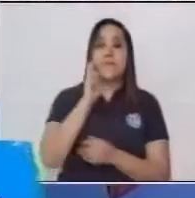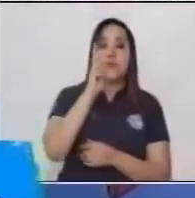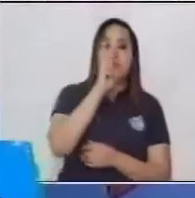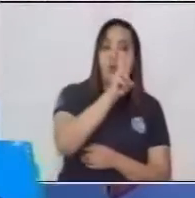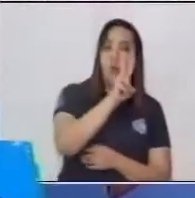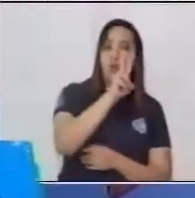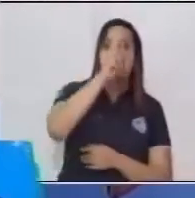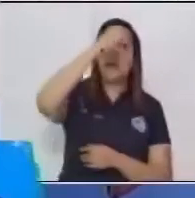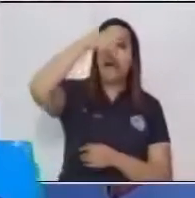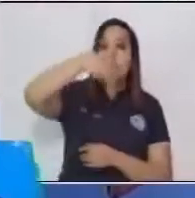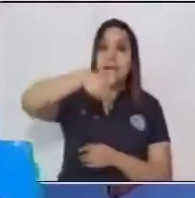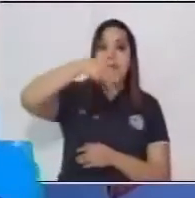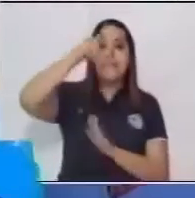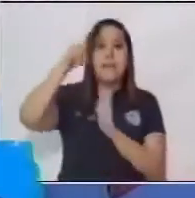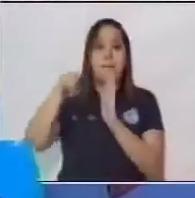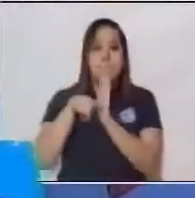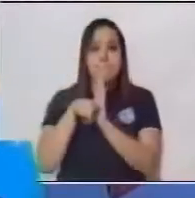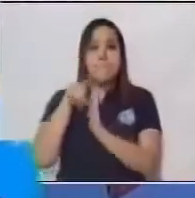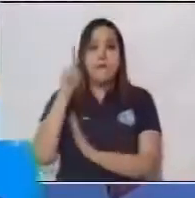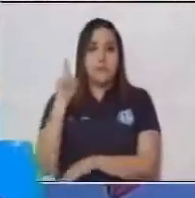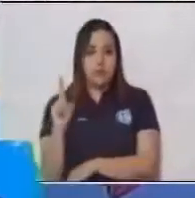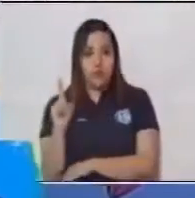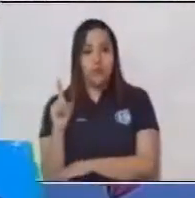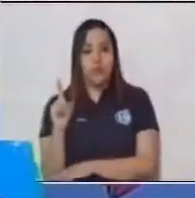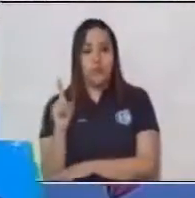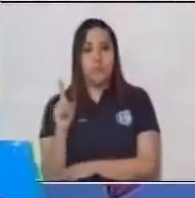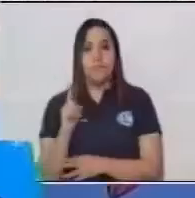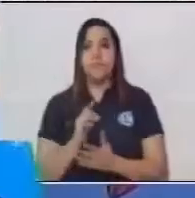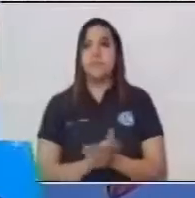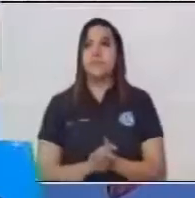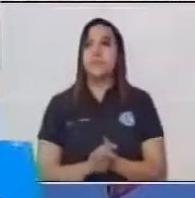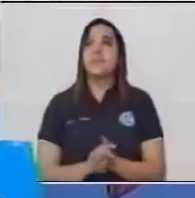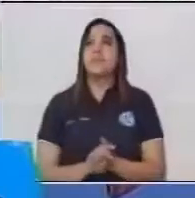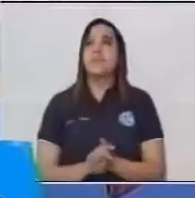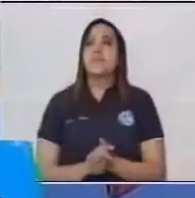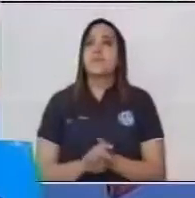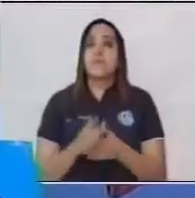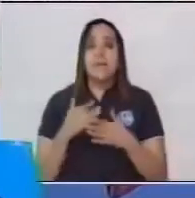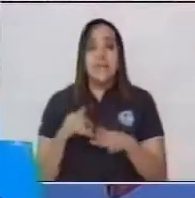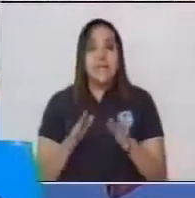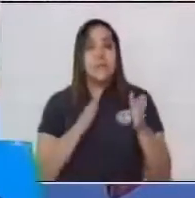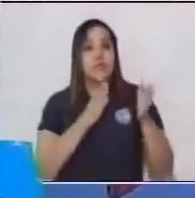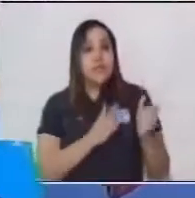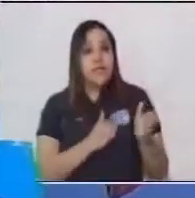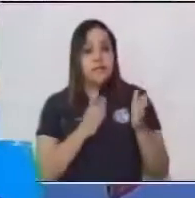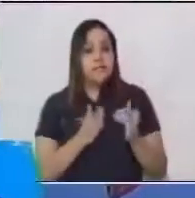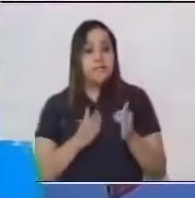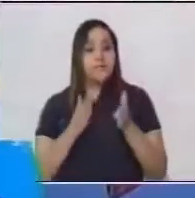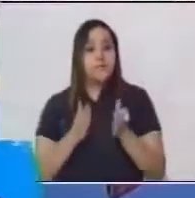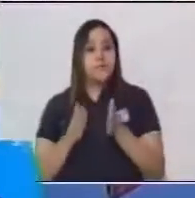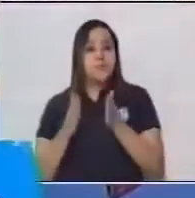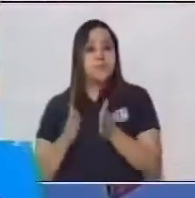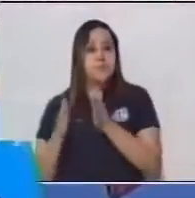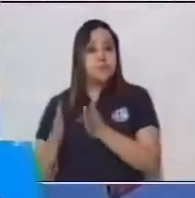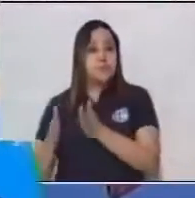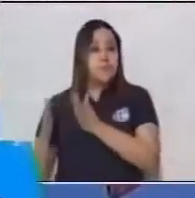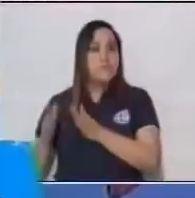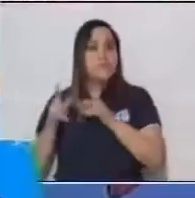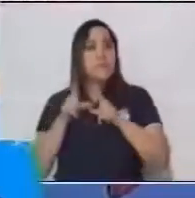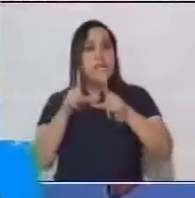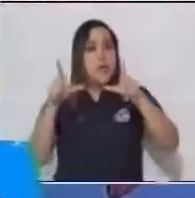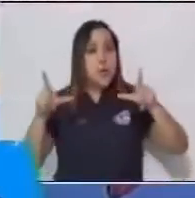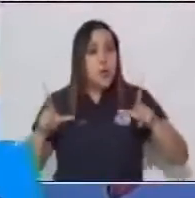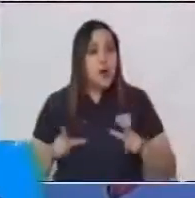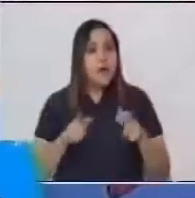2n menos 1, ¿sí? Y tenemos que ir evaluando las